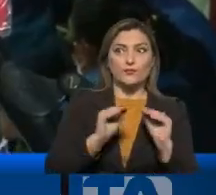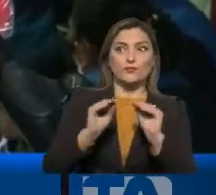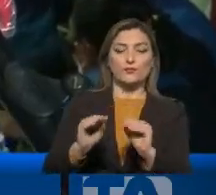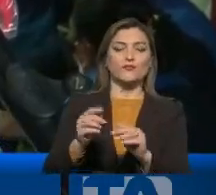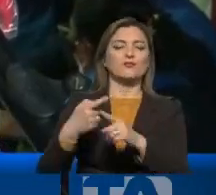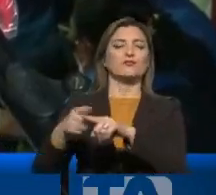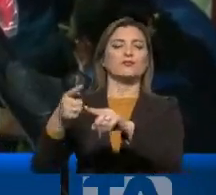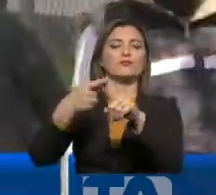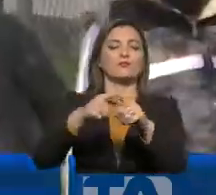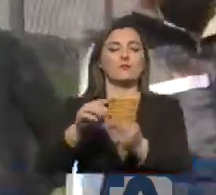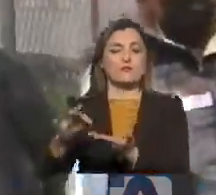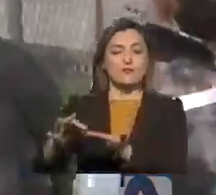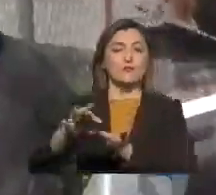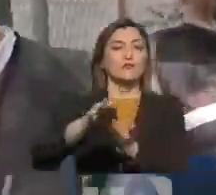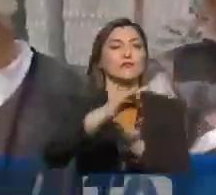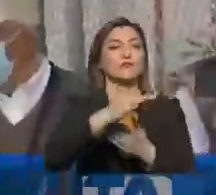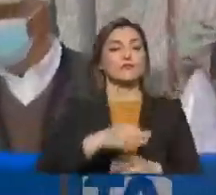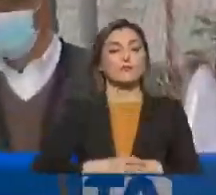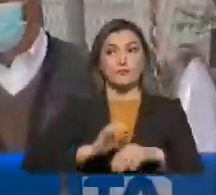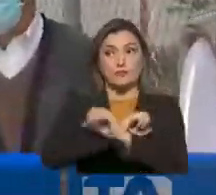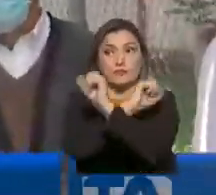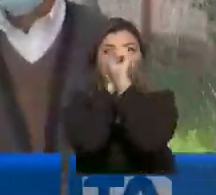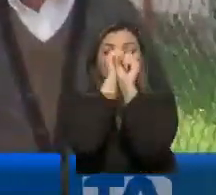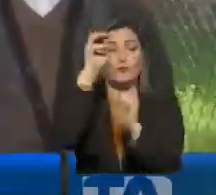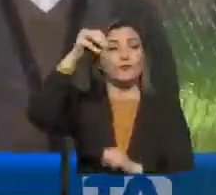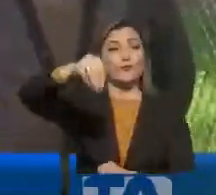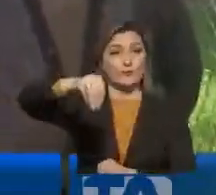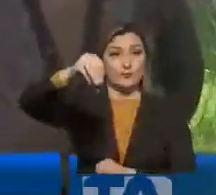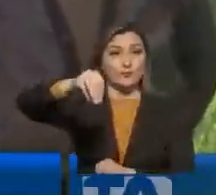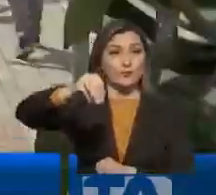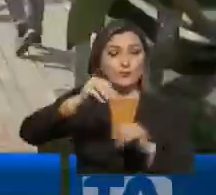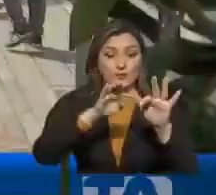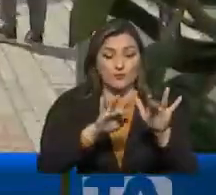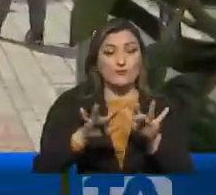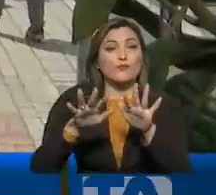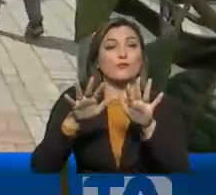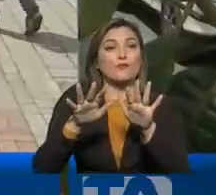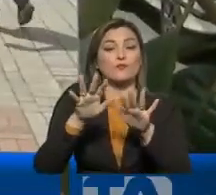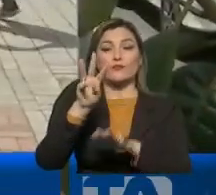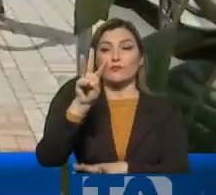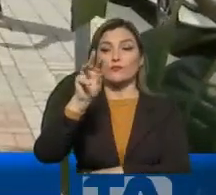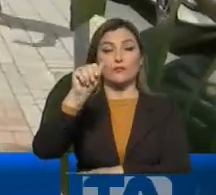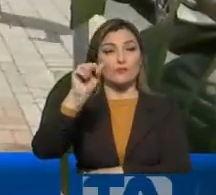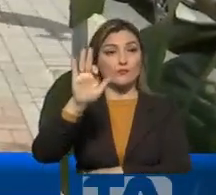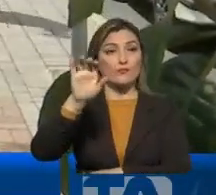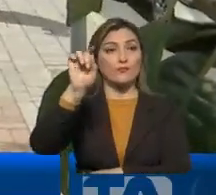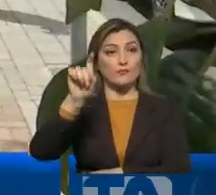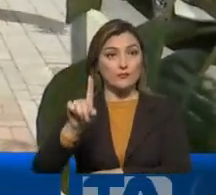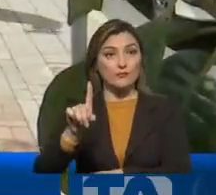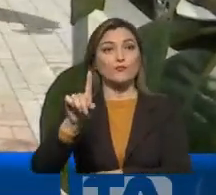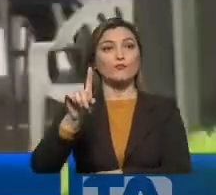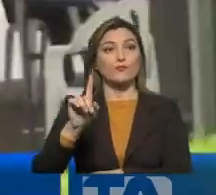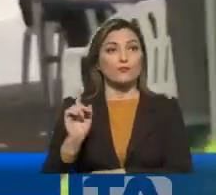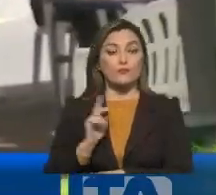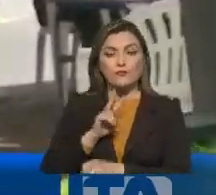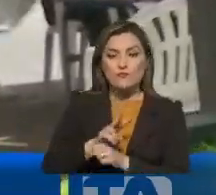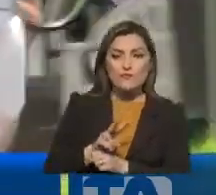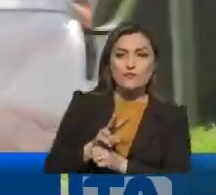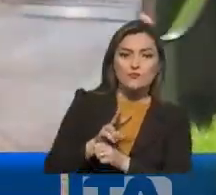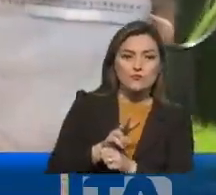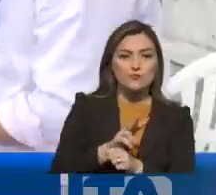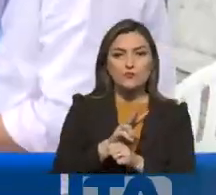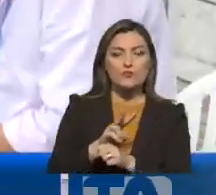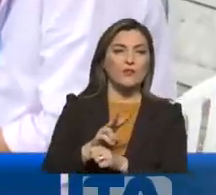otros cantones a este punto sin embargo la mañana de este martes el secretario de gabinete jorge water realizó un recorrido por ese punto allí